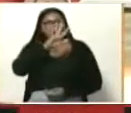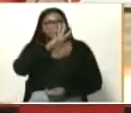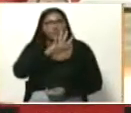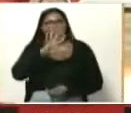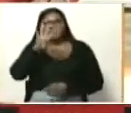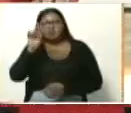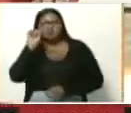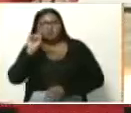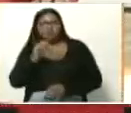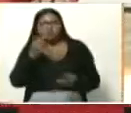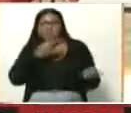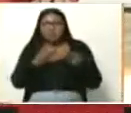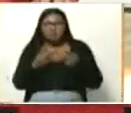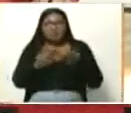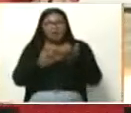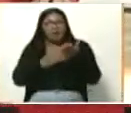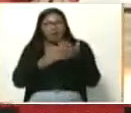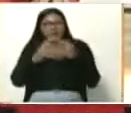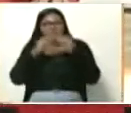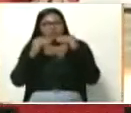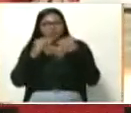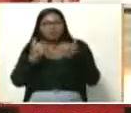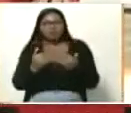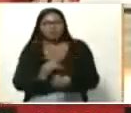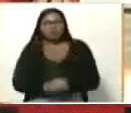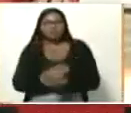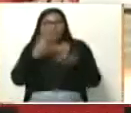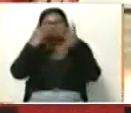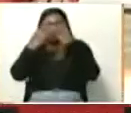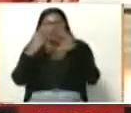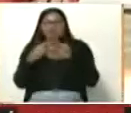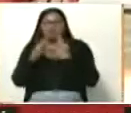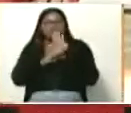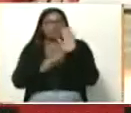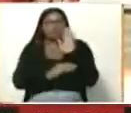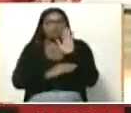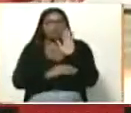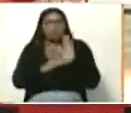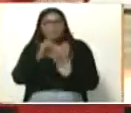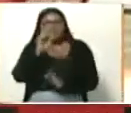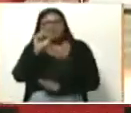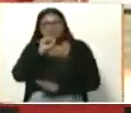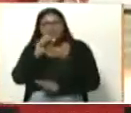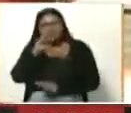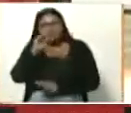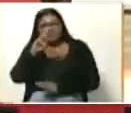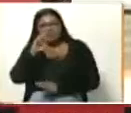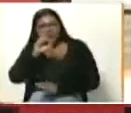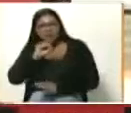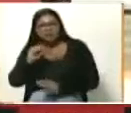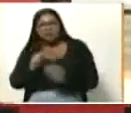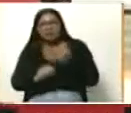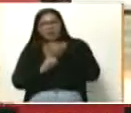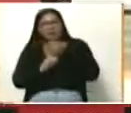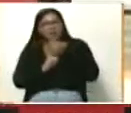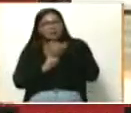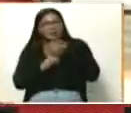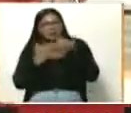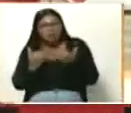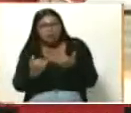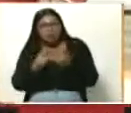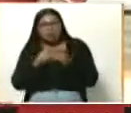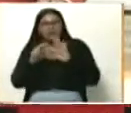nuevamente la invitación antes de despedirnos, no solamente a la feria, sino también al concurso de pesebres. Uh-huh. Las bases del concurso